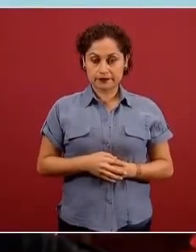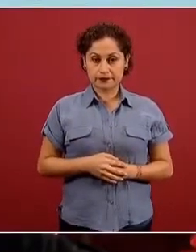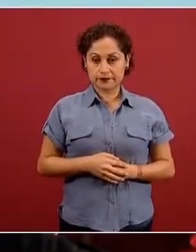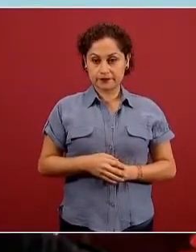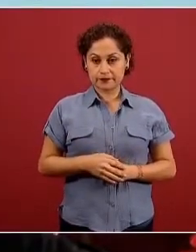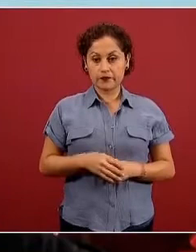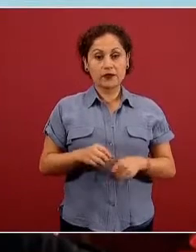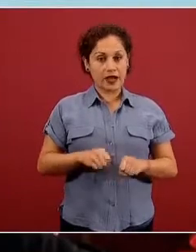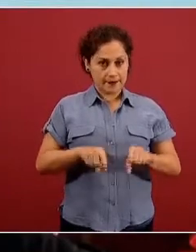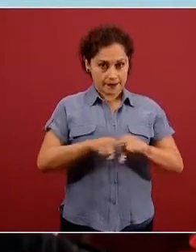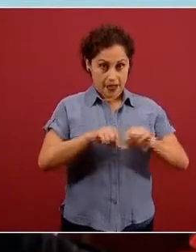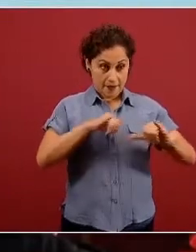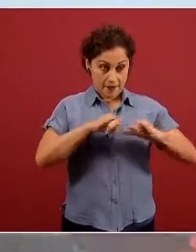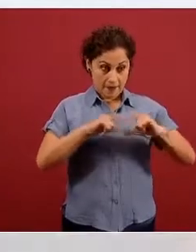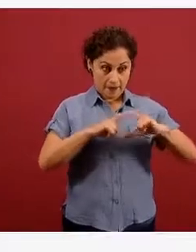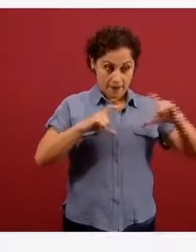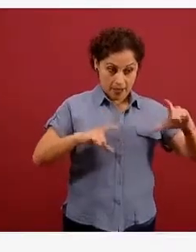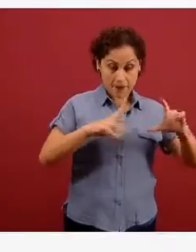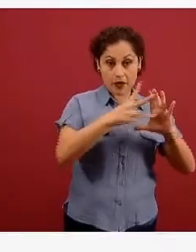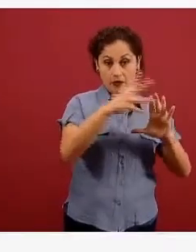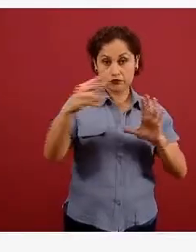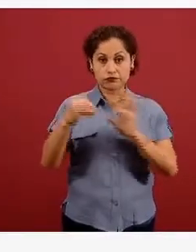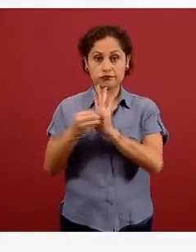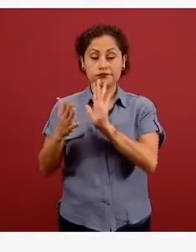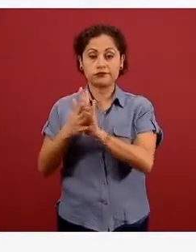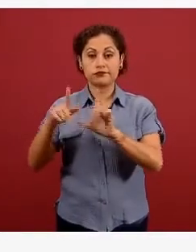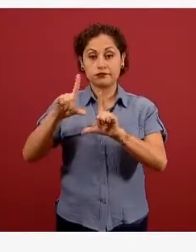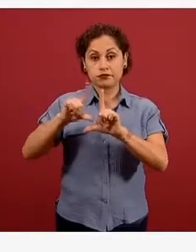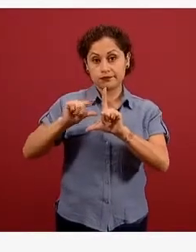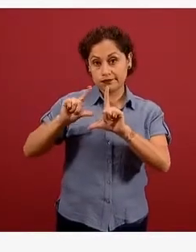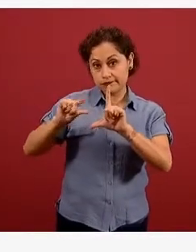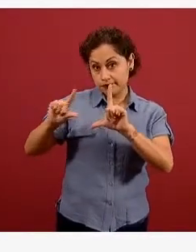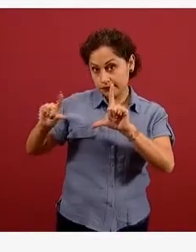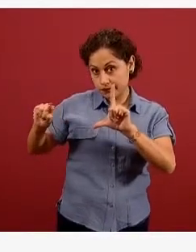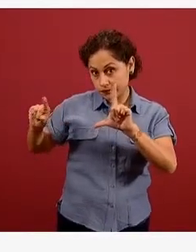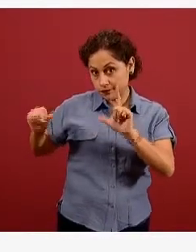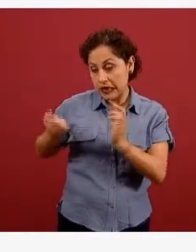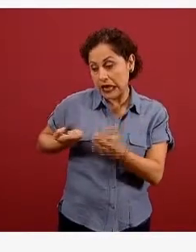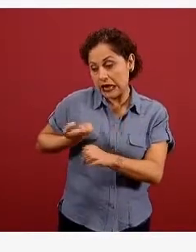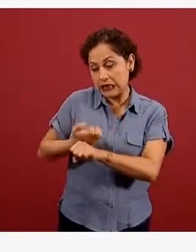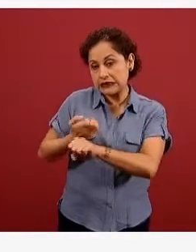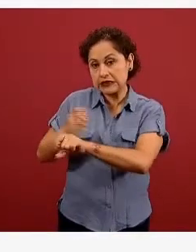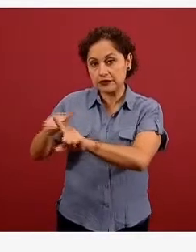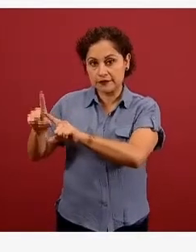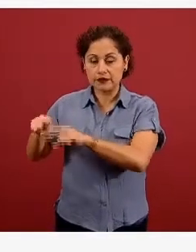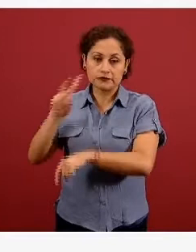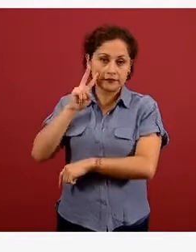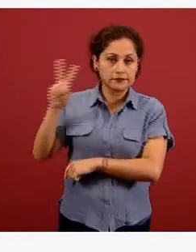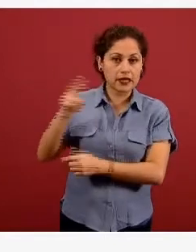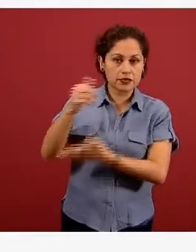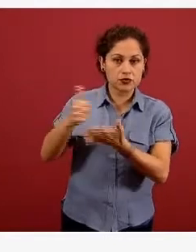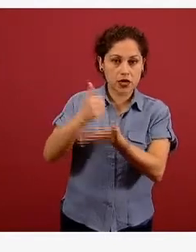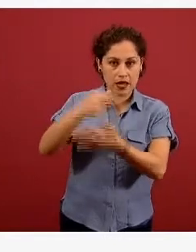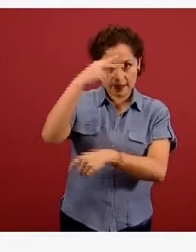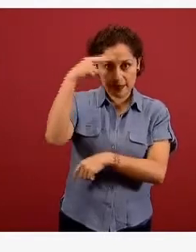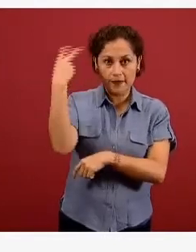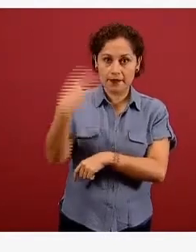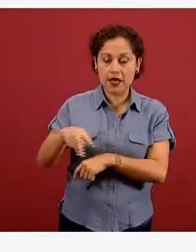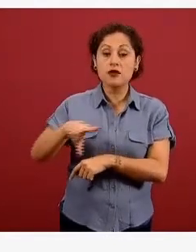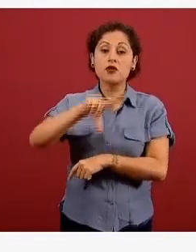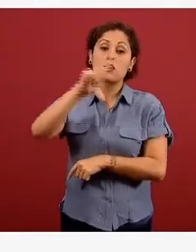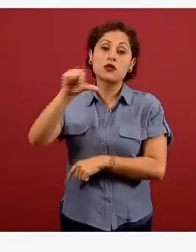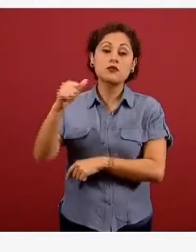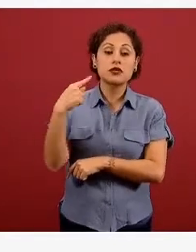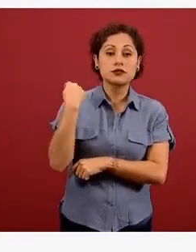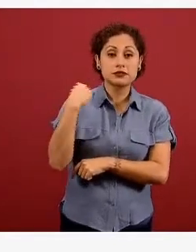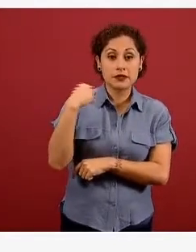Misma información, solo que en gráfica de barras para poderla ver de manera eficiente. Ciudad de México predomina, le sigue Tabasco